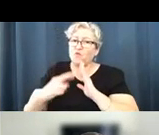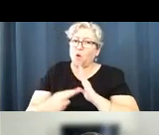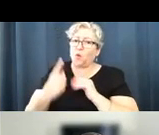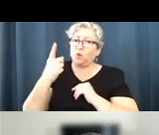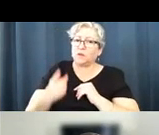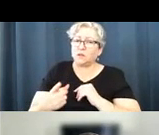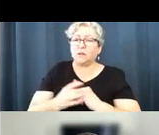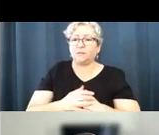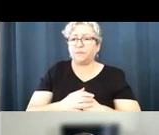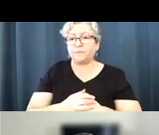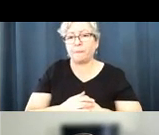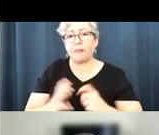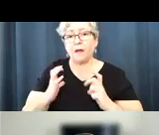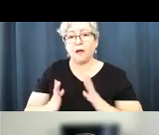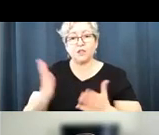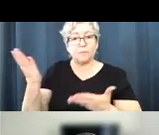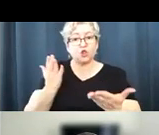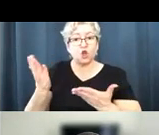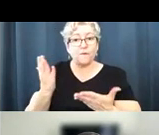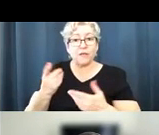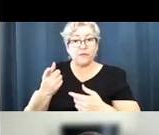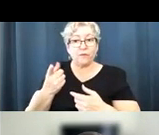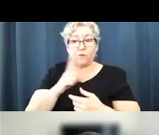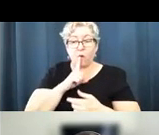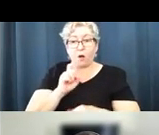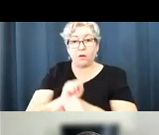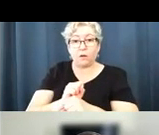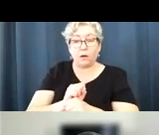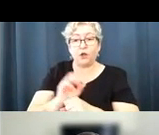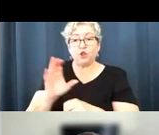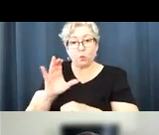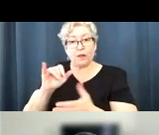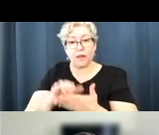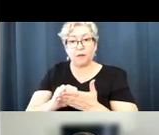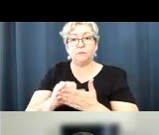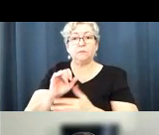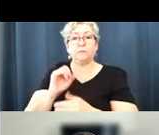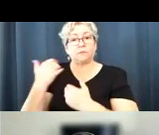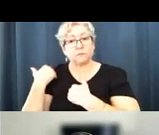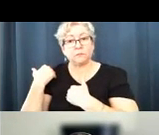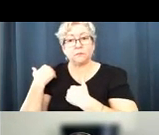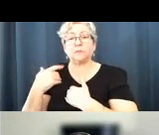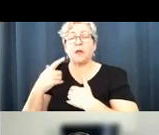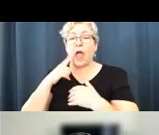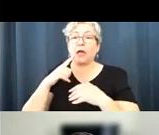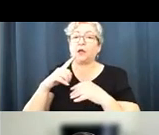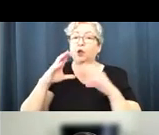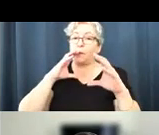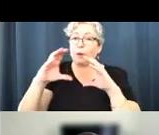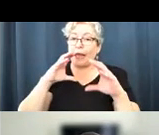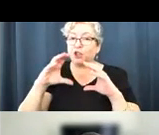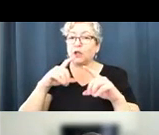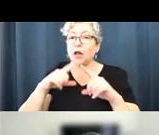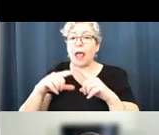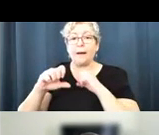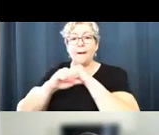decisiones para todos estos roles. Si usted está haciendo servicio al cliente, las comunicaciones y los